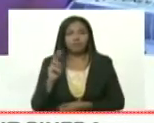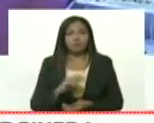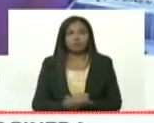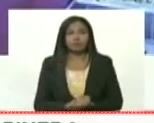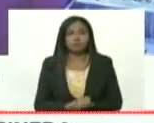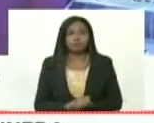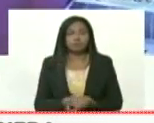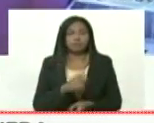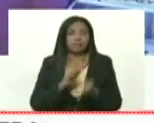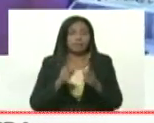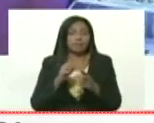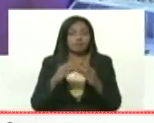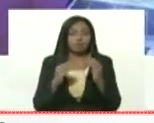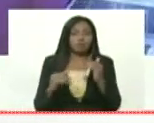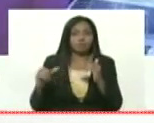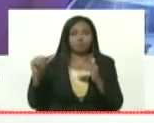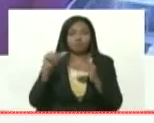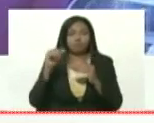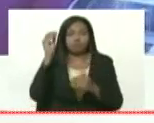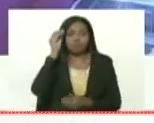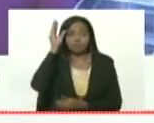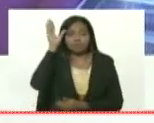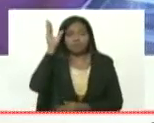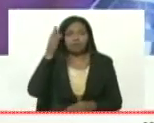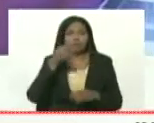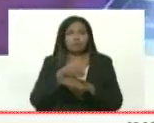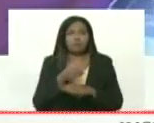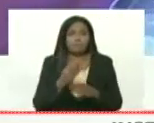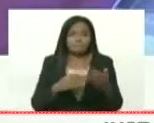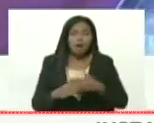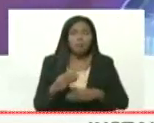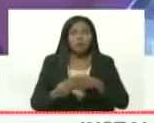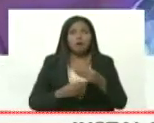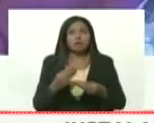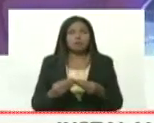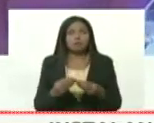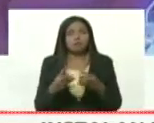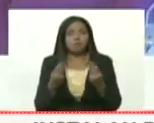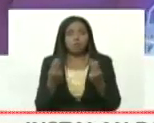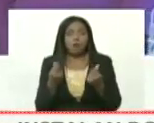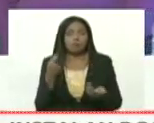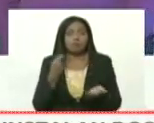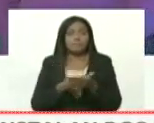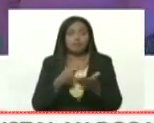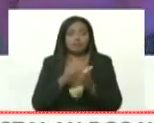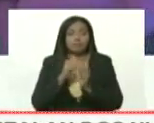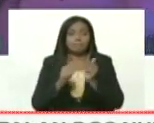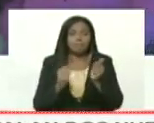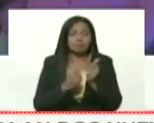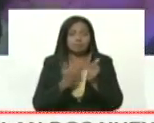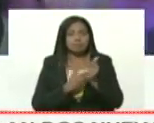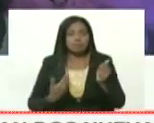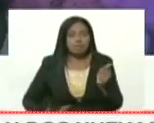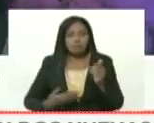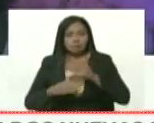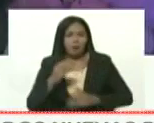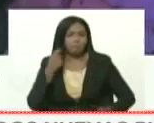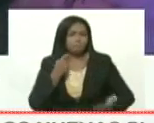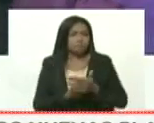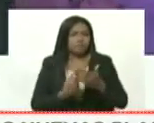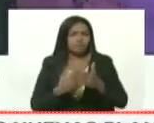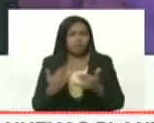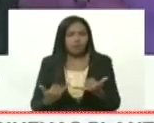la dependencia a todo nivel. ¿Estamos en capacidad ya? Claro que sí. Bueno, vamos a darle, pues, ¿cuánto hay que invertir, vicepresidenta? Mire, nosotros podemos